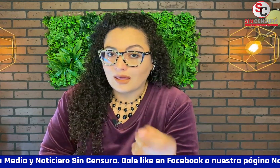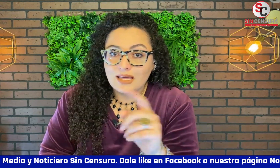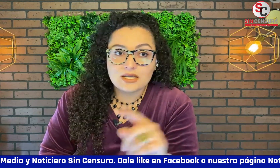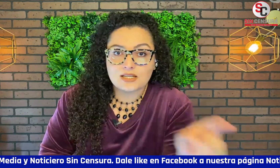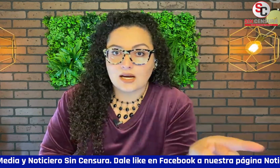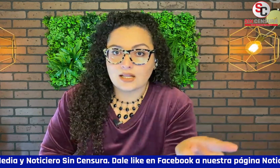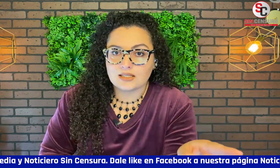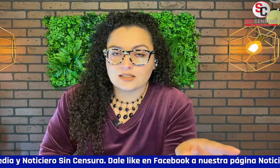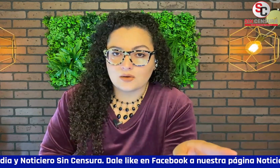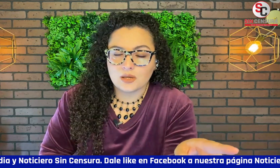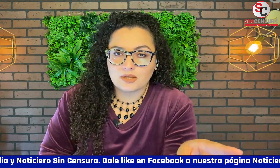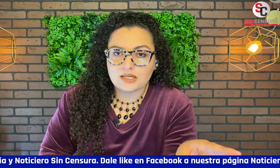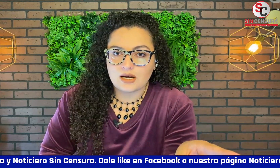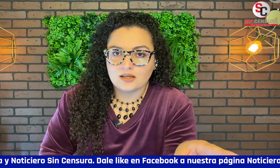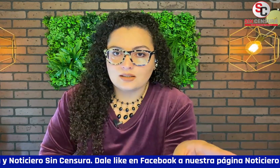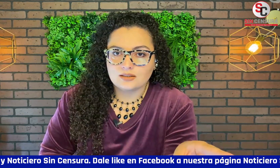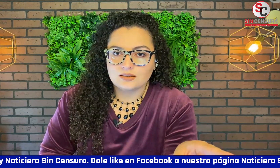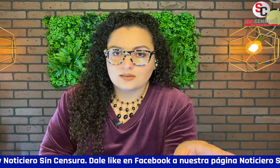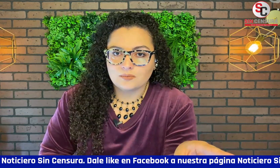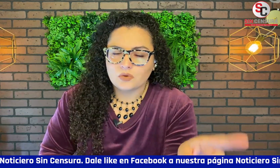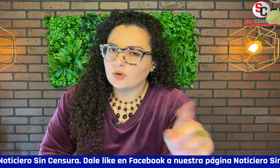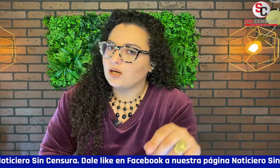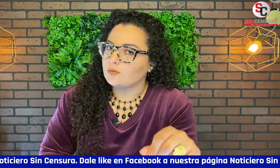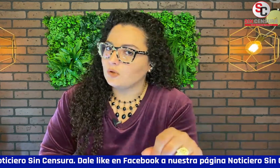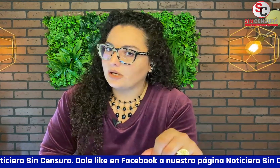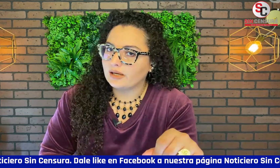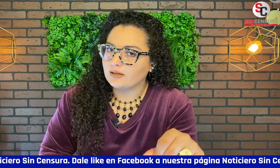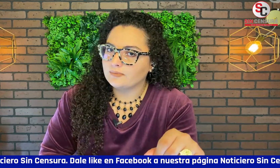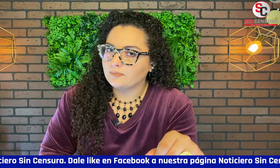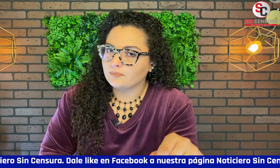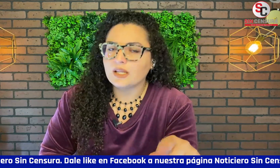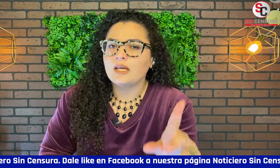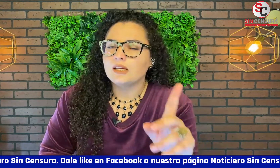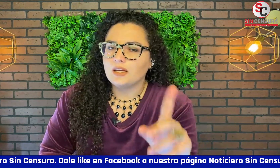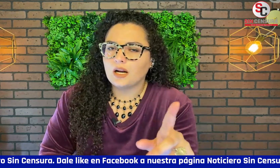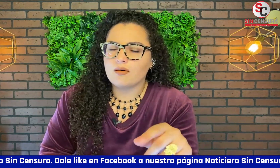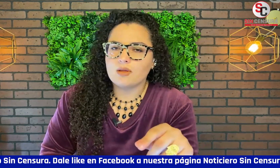Esa es la crisis del Universal, no el espionaje. Y